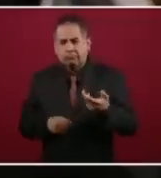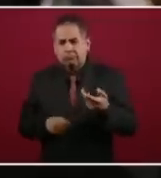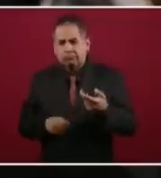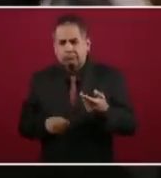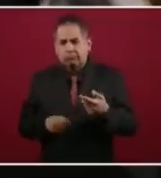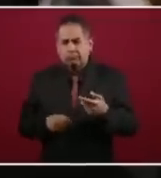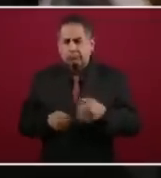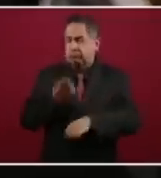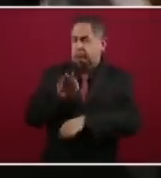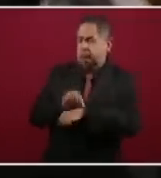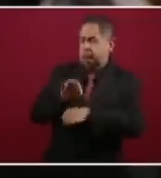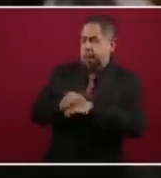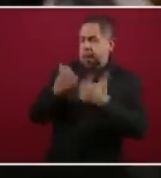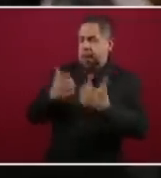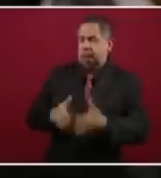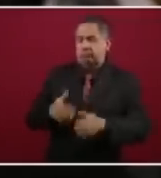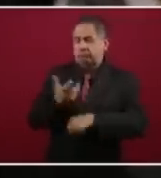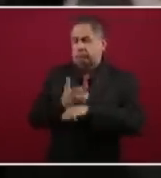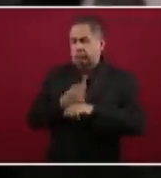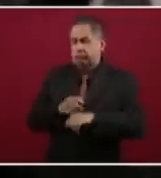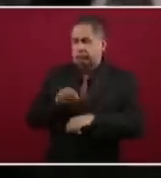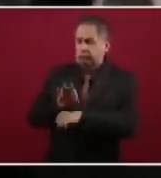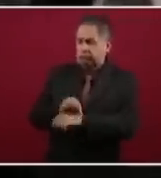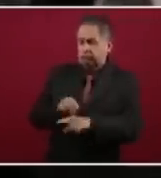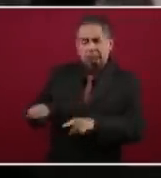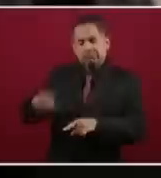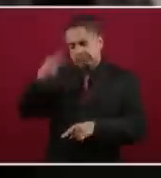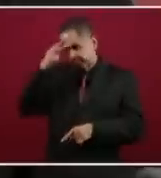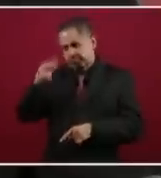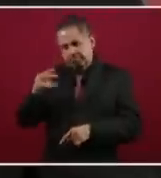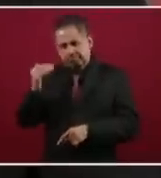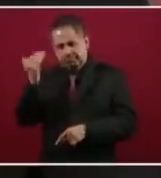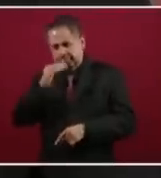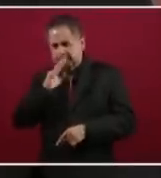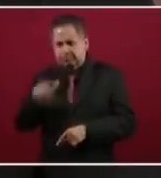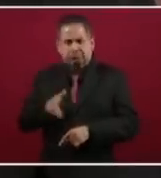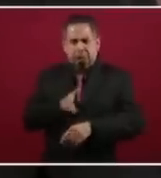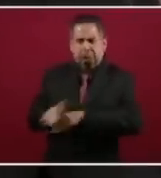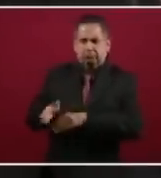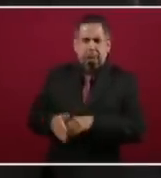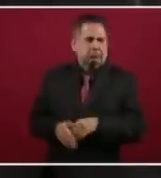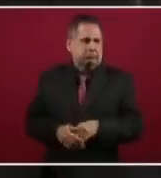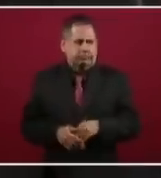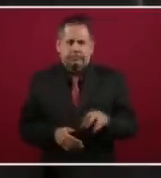empresa norteamericana, dice que es perturbador lo que está haciendo el gobierno de México. No,